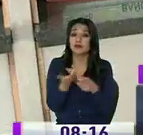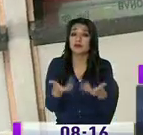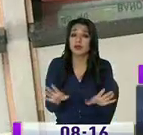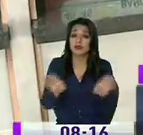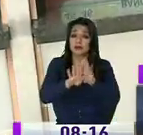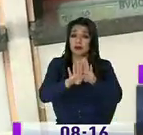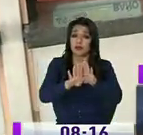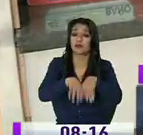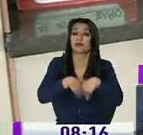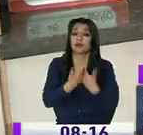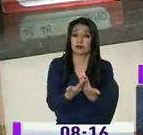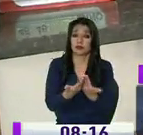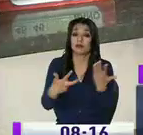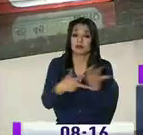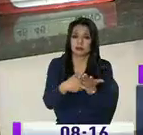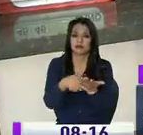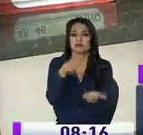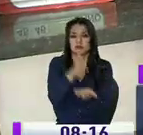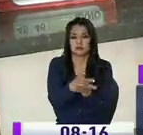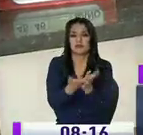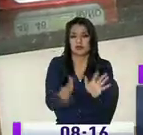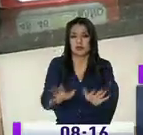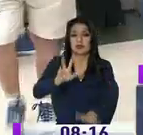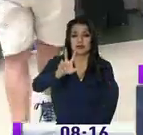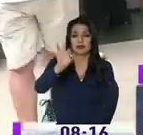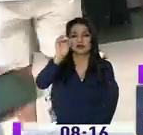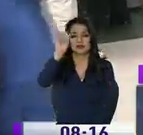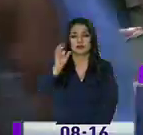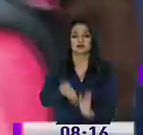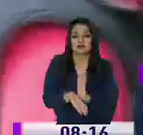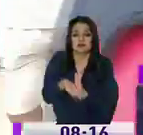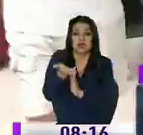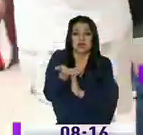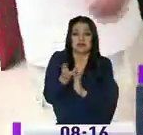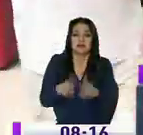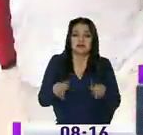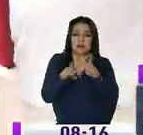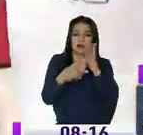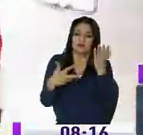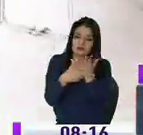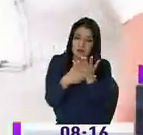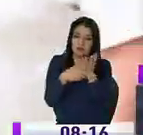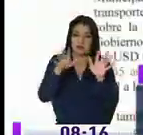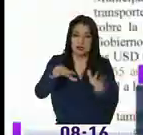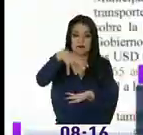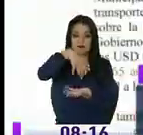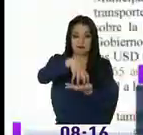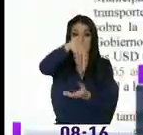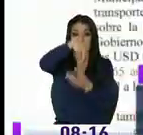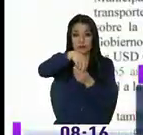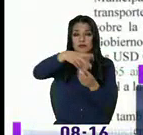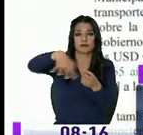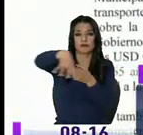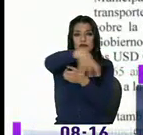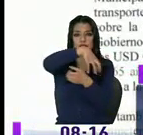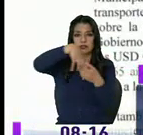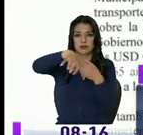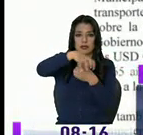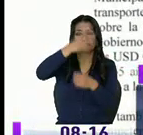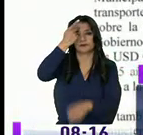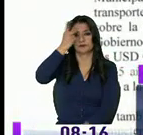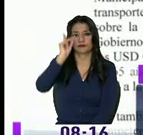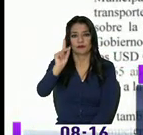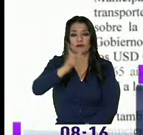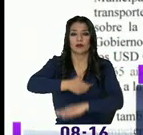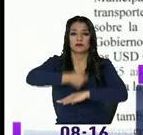En la terminal ya rige el incremento de 32% para la tarifa intraprovincial e interprovincial, que consta en una resolución de